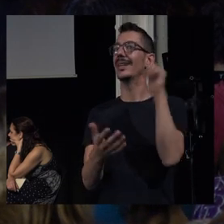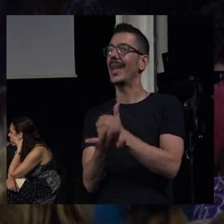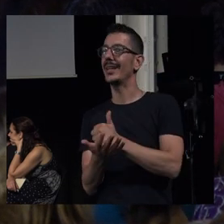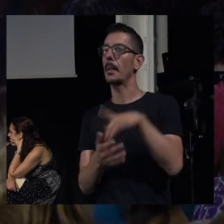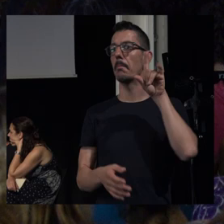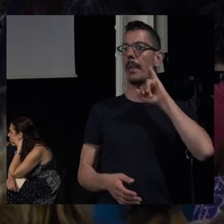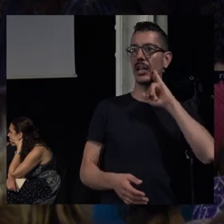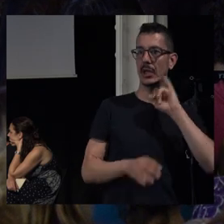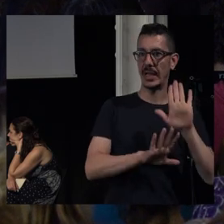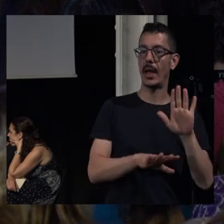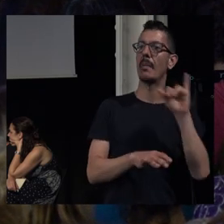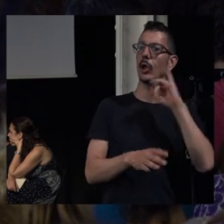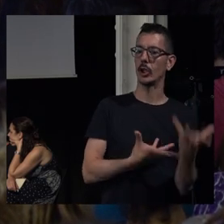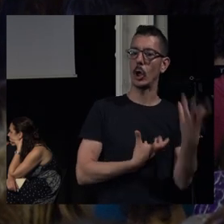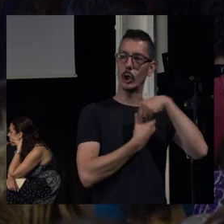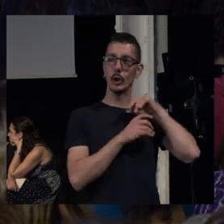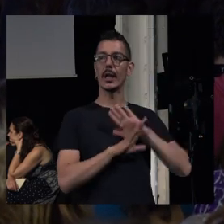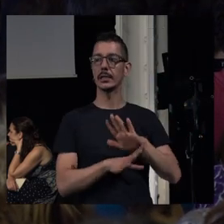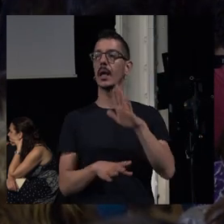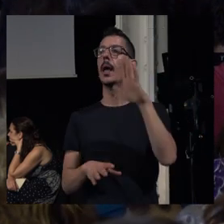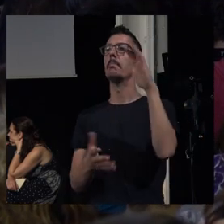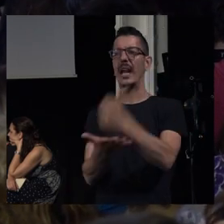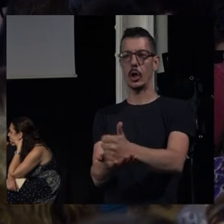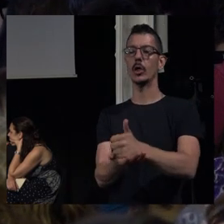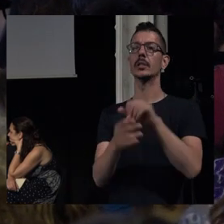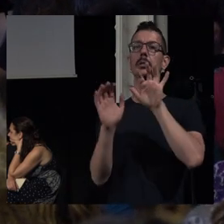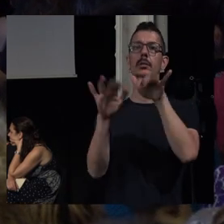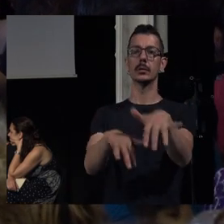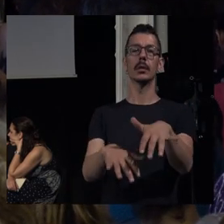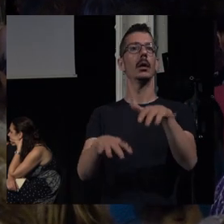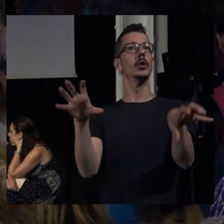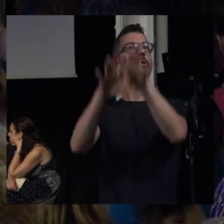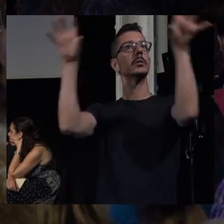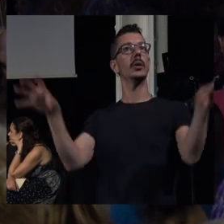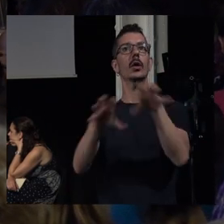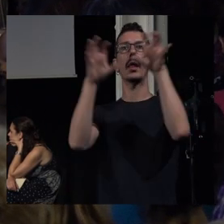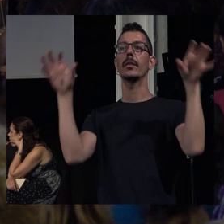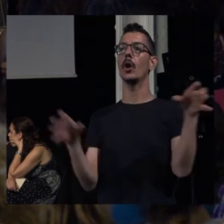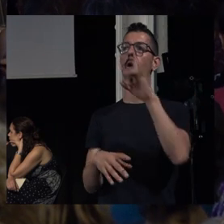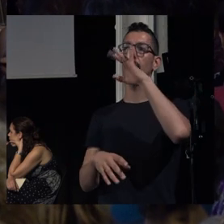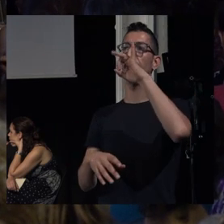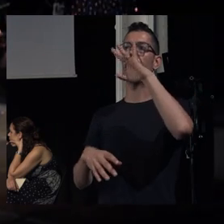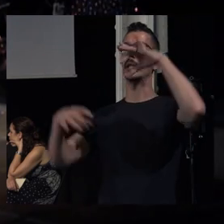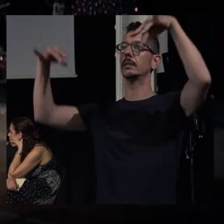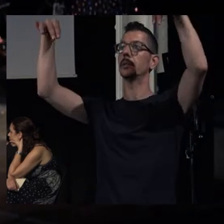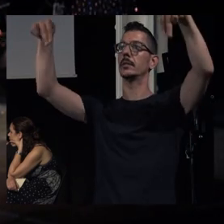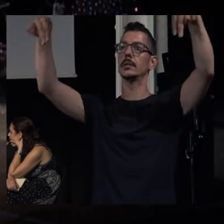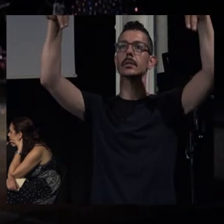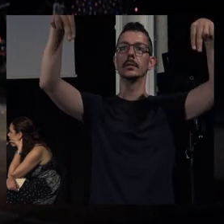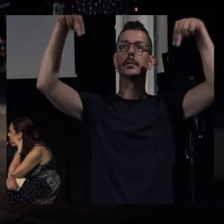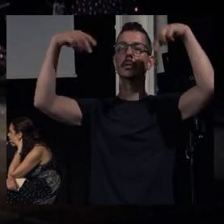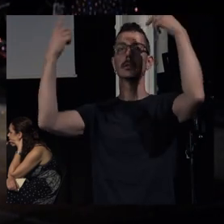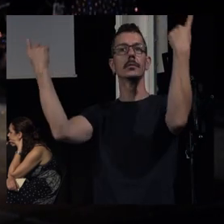las maricas estaban con nosotras, no maricones, y entonces nos encontramos una fiesta decorada toda de penes, que yo no tengo ningún problema con los